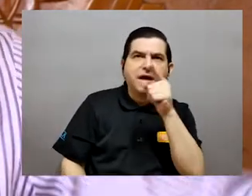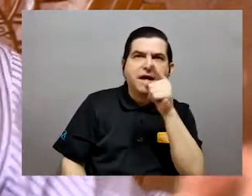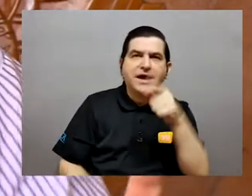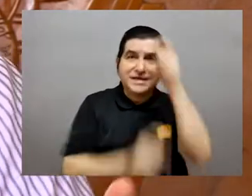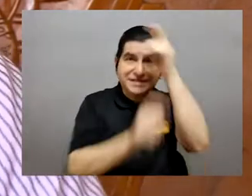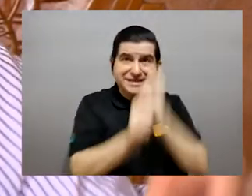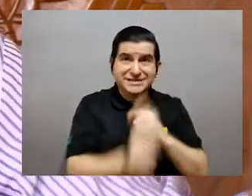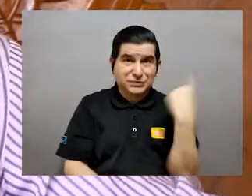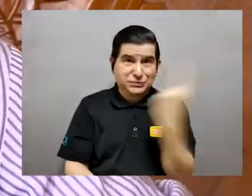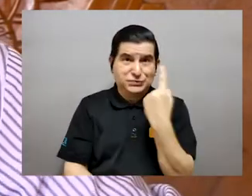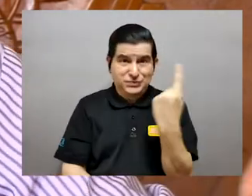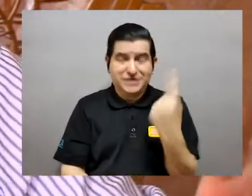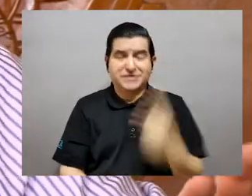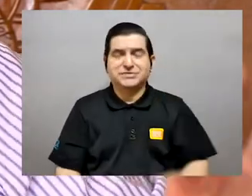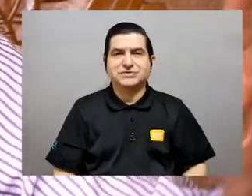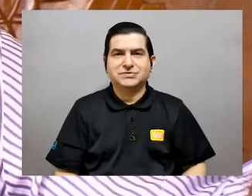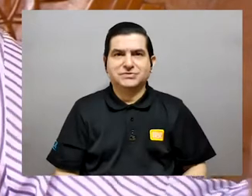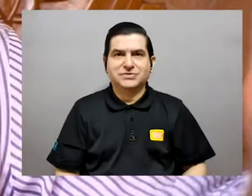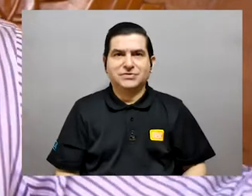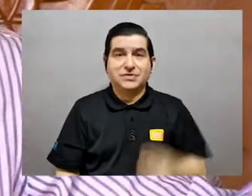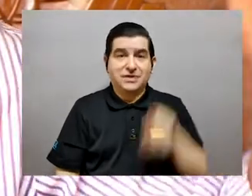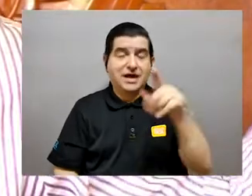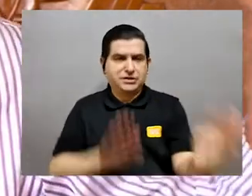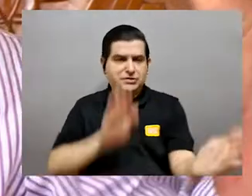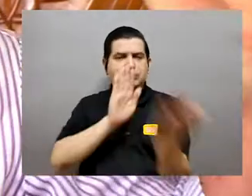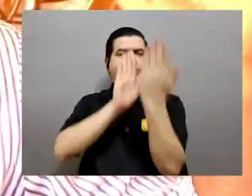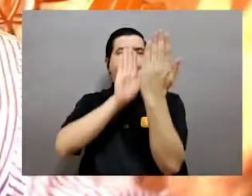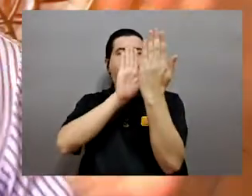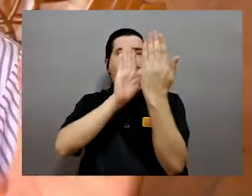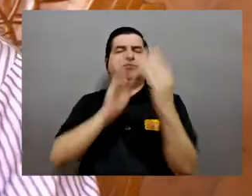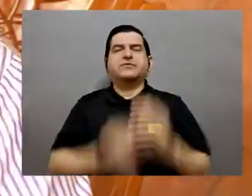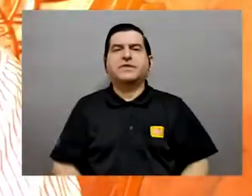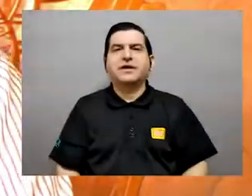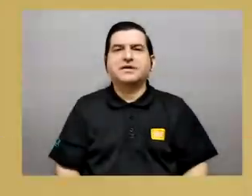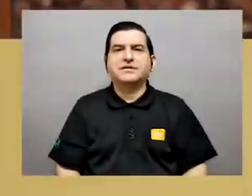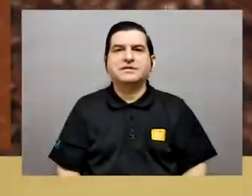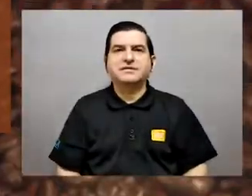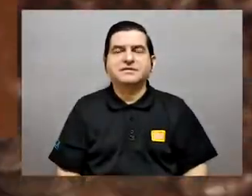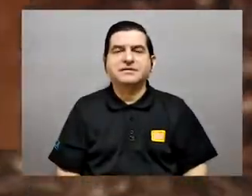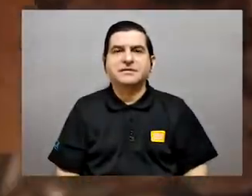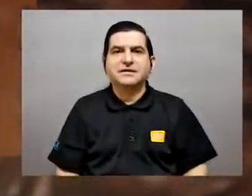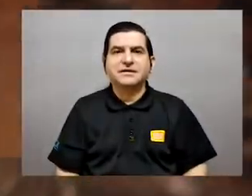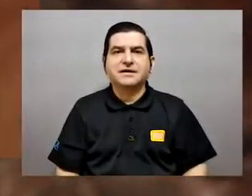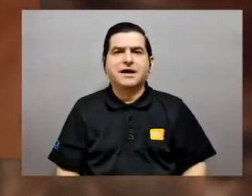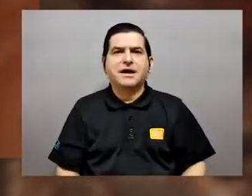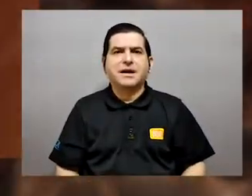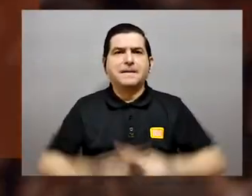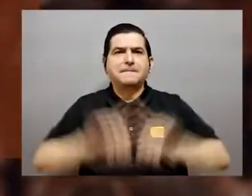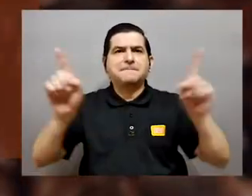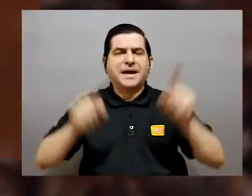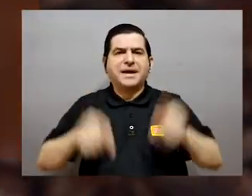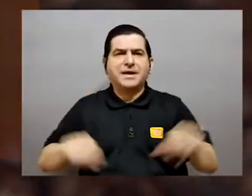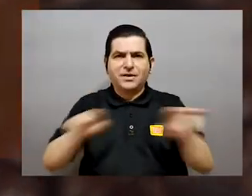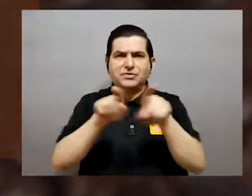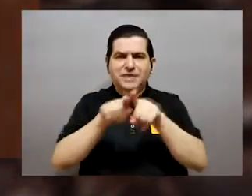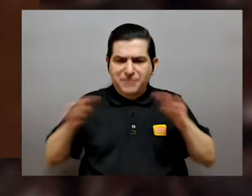que hay esculturas, que hay una famosa o conocida mujer que se llama La Chola.